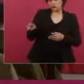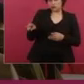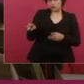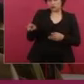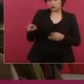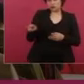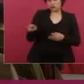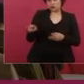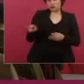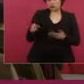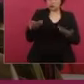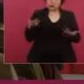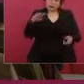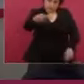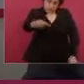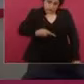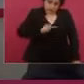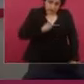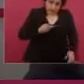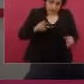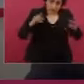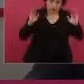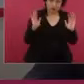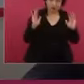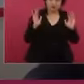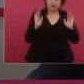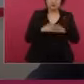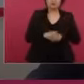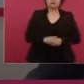¿Para qué me preguntas,